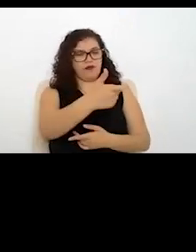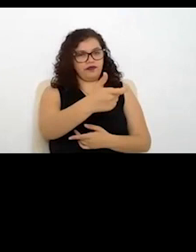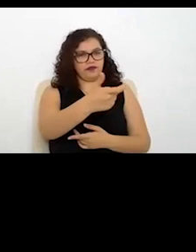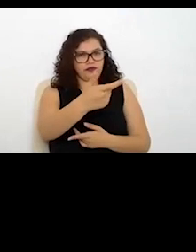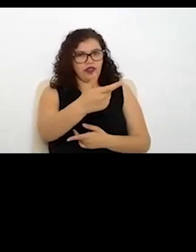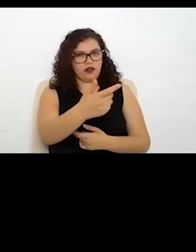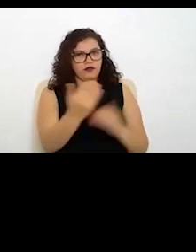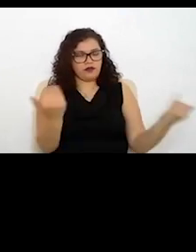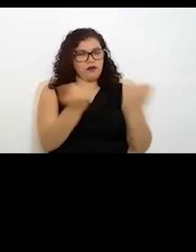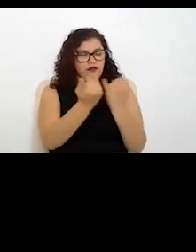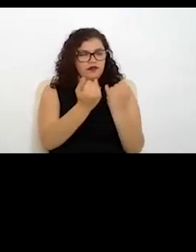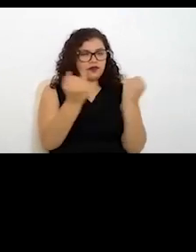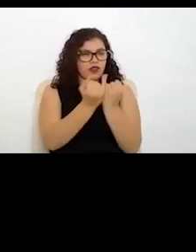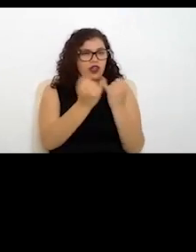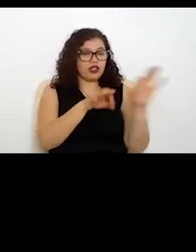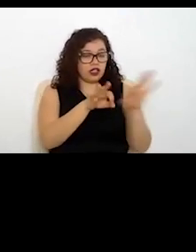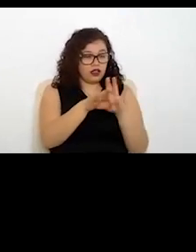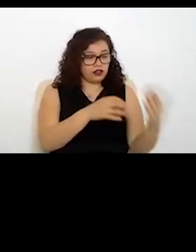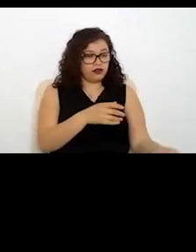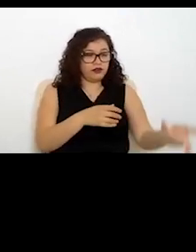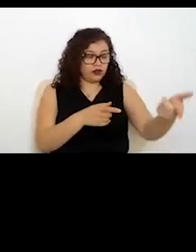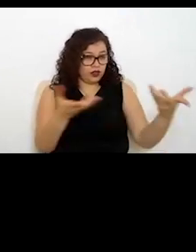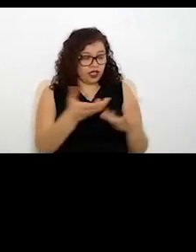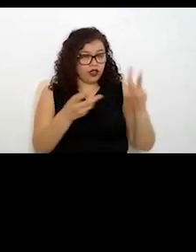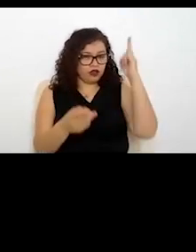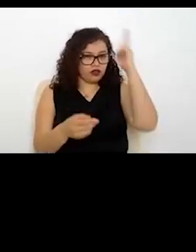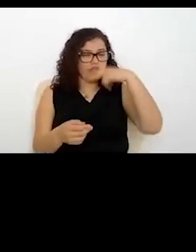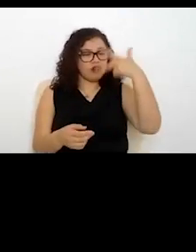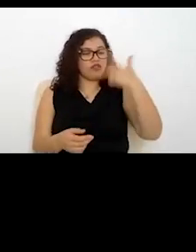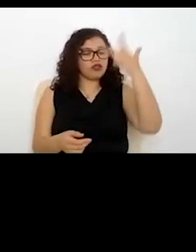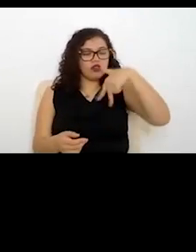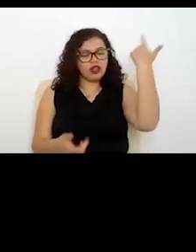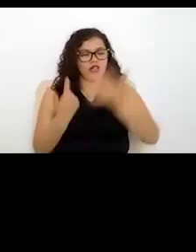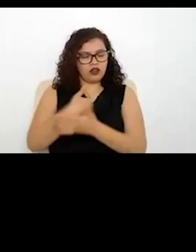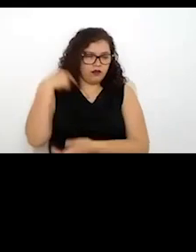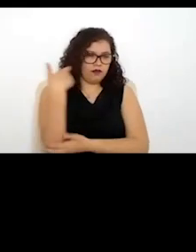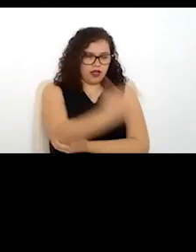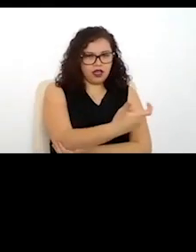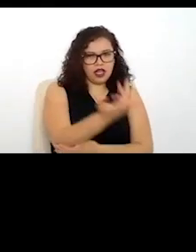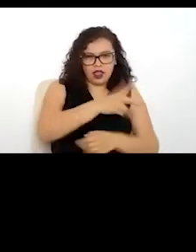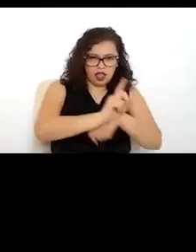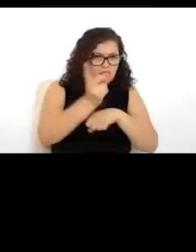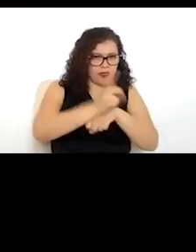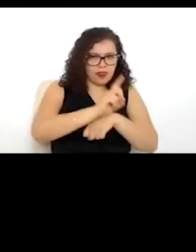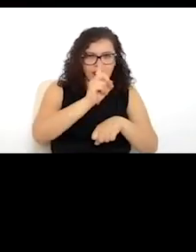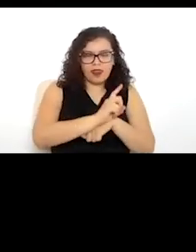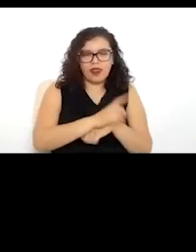también al tipo de trabajo. Es decir, por 8 horas se tiene un salario, que es un salario diario, como lo